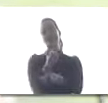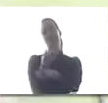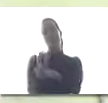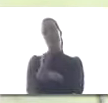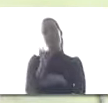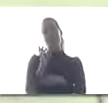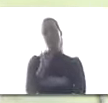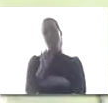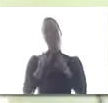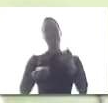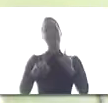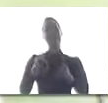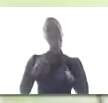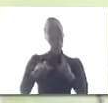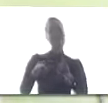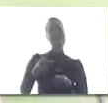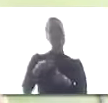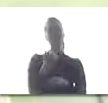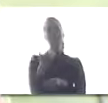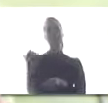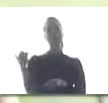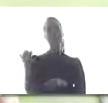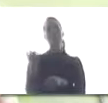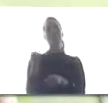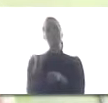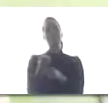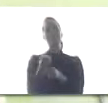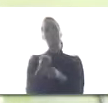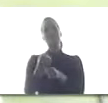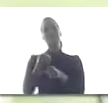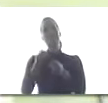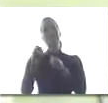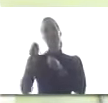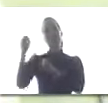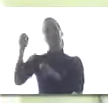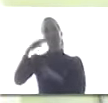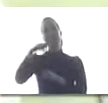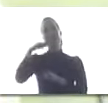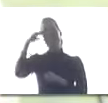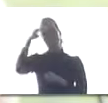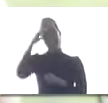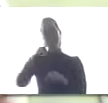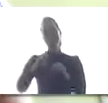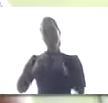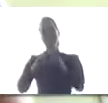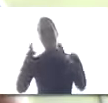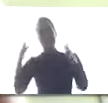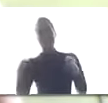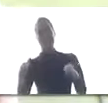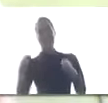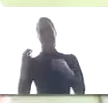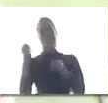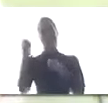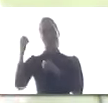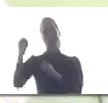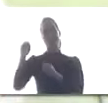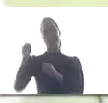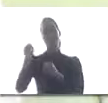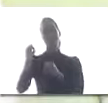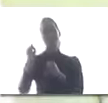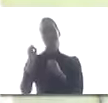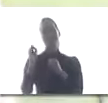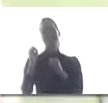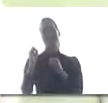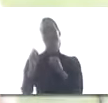organizaciones y movimientos del municipio de Medellín, como es la Mesa Municipal de Víctimas, donde hemos caminado juntos y